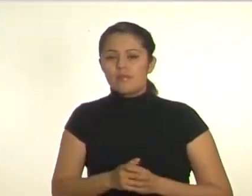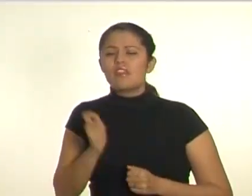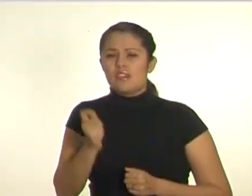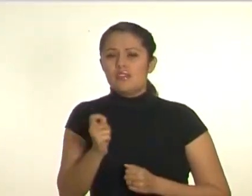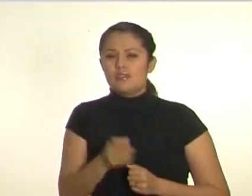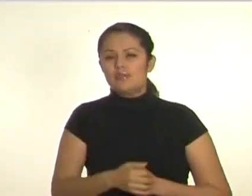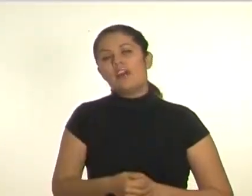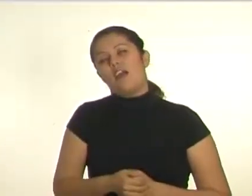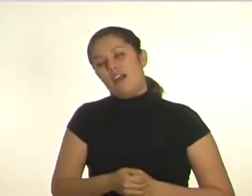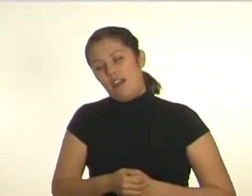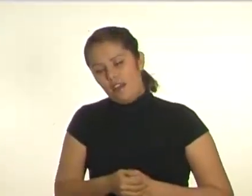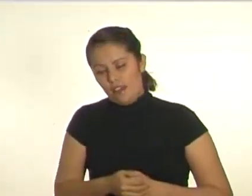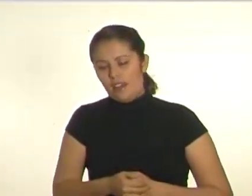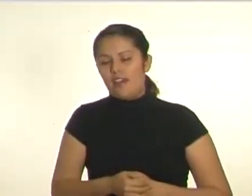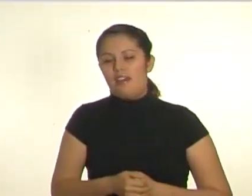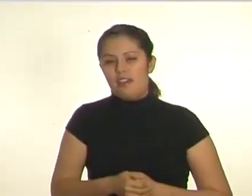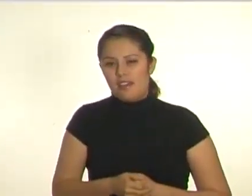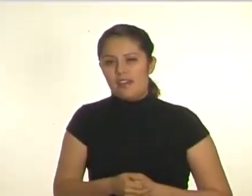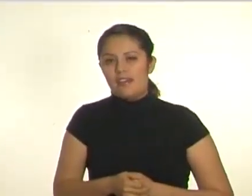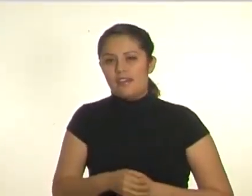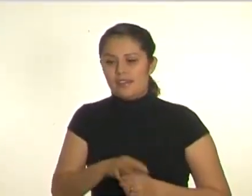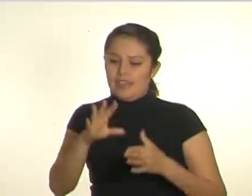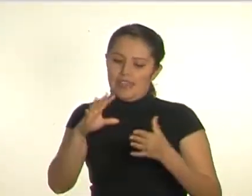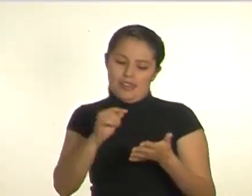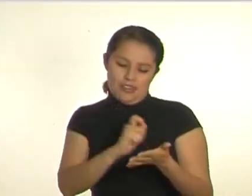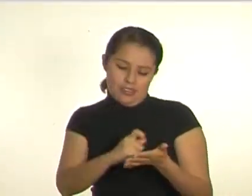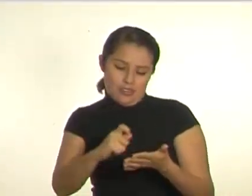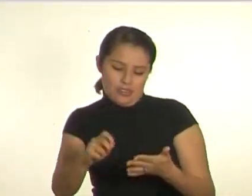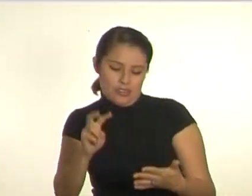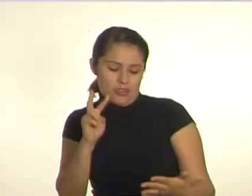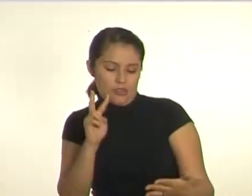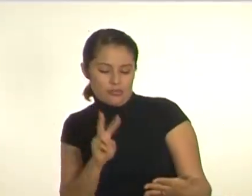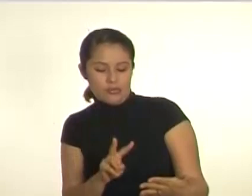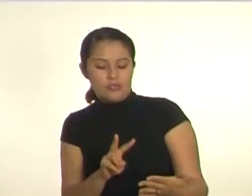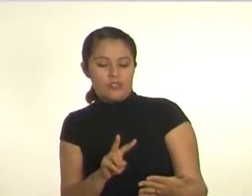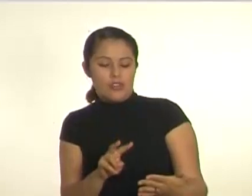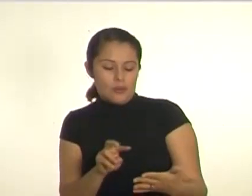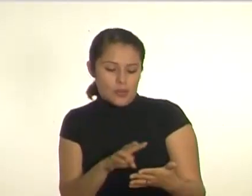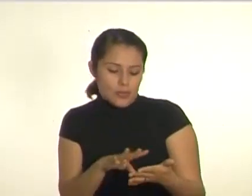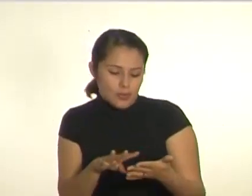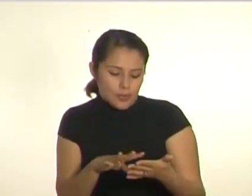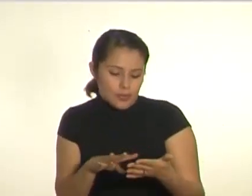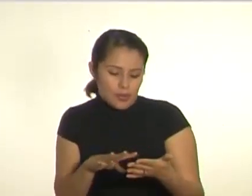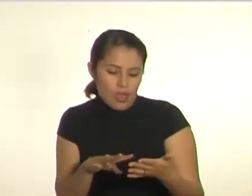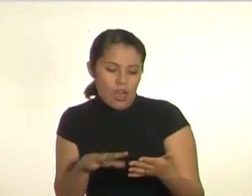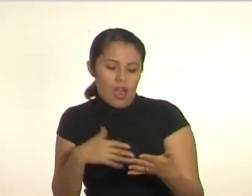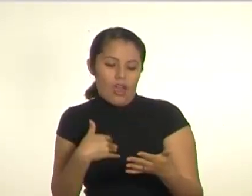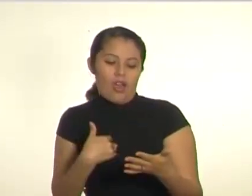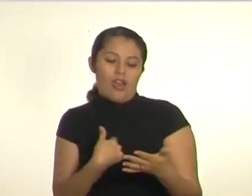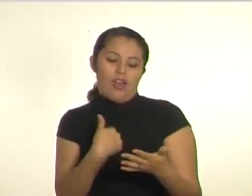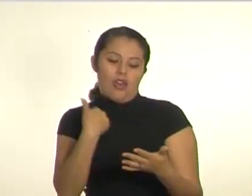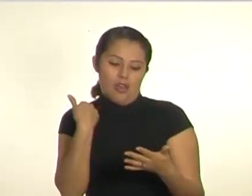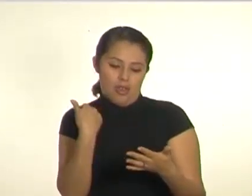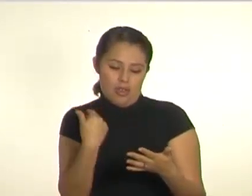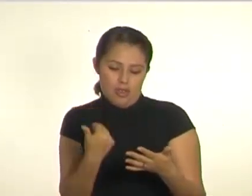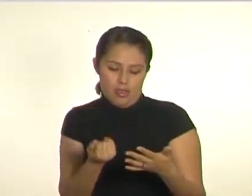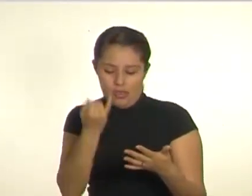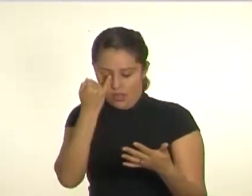permite clarificar de manera concreta la idea y continuar con alguna otra